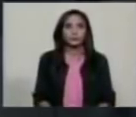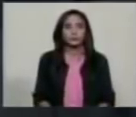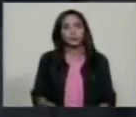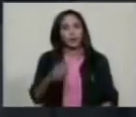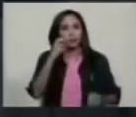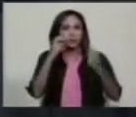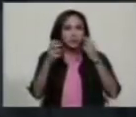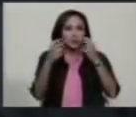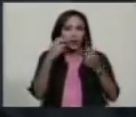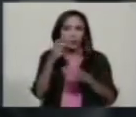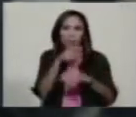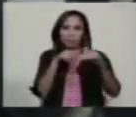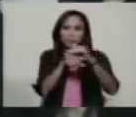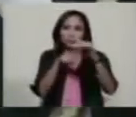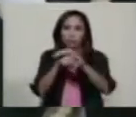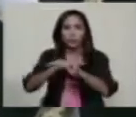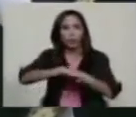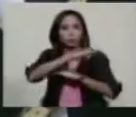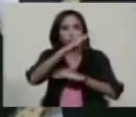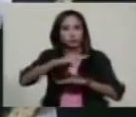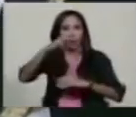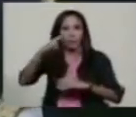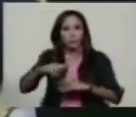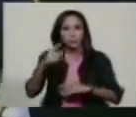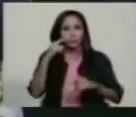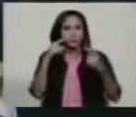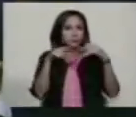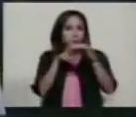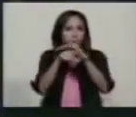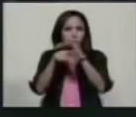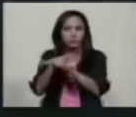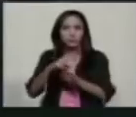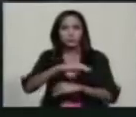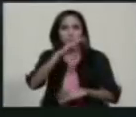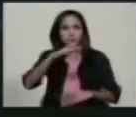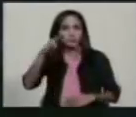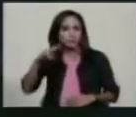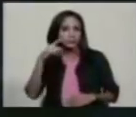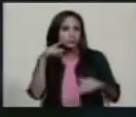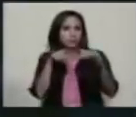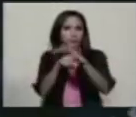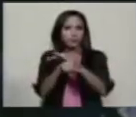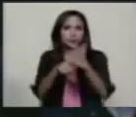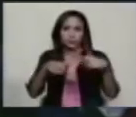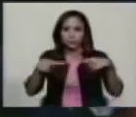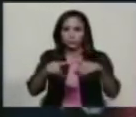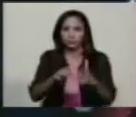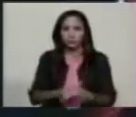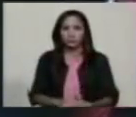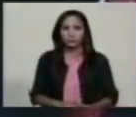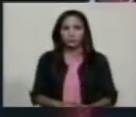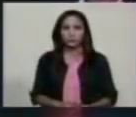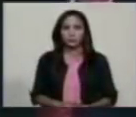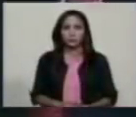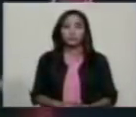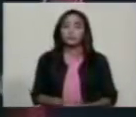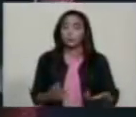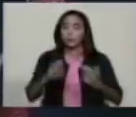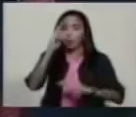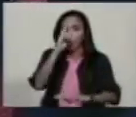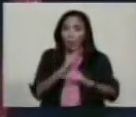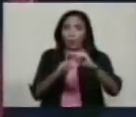Visitamos el mausoleo del gran timonel Mao Zedong para rendirle nuestro